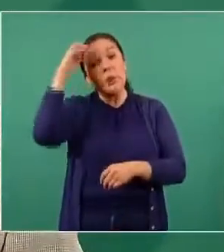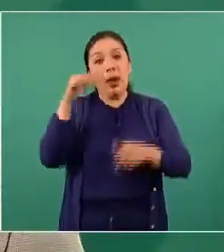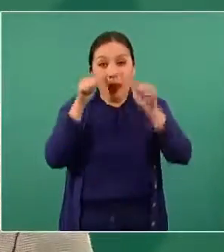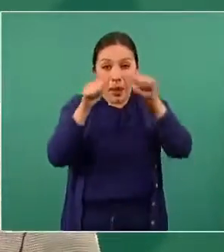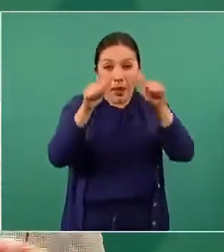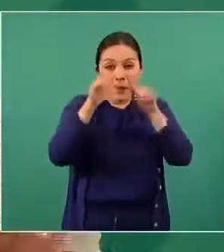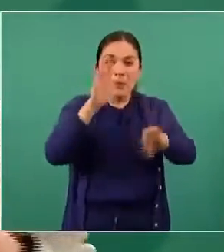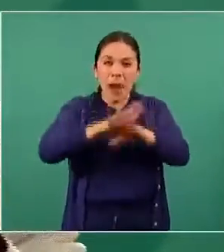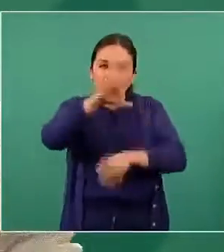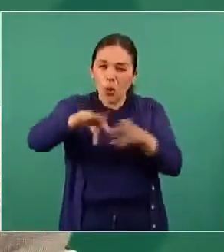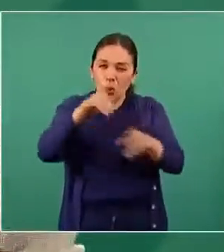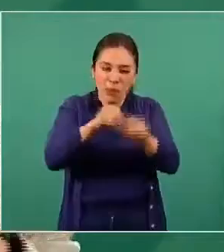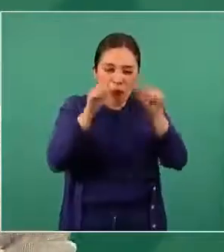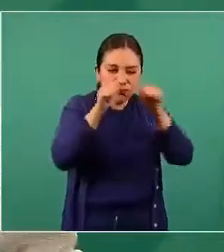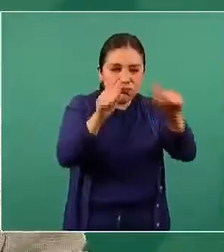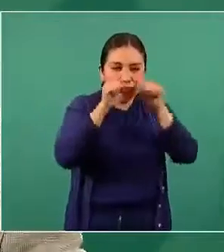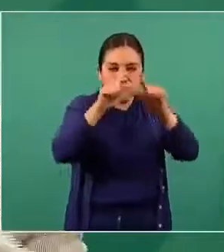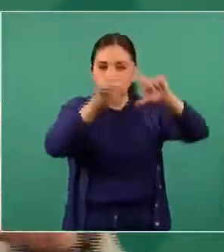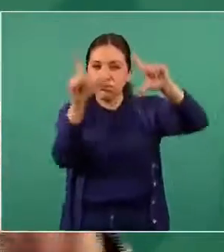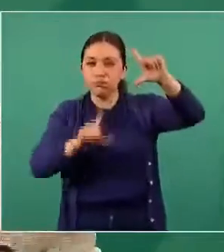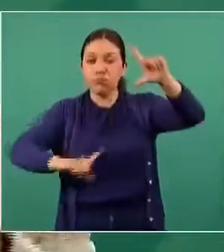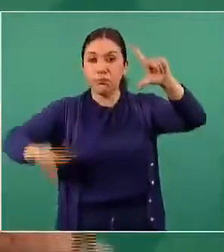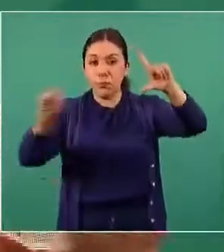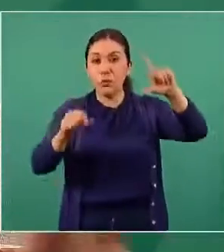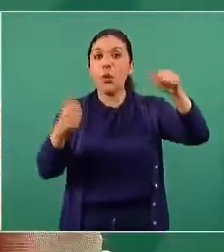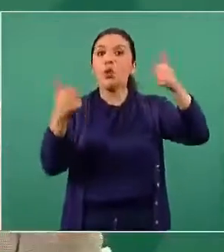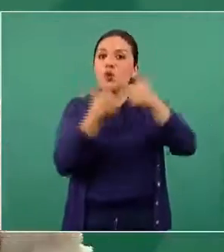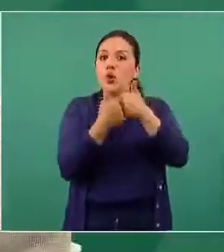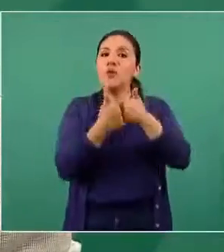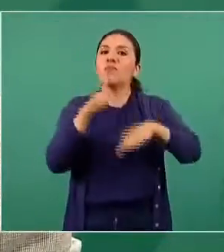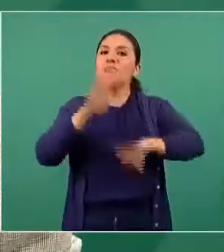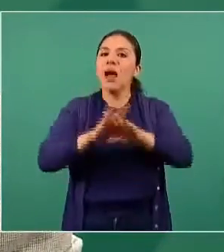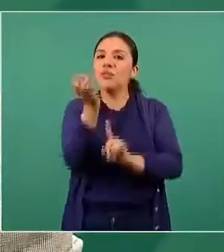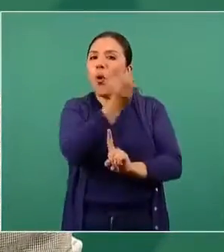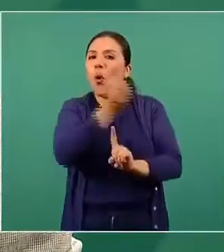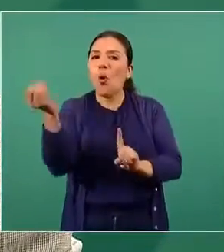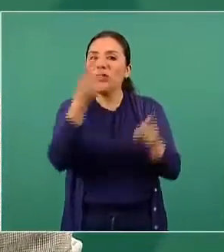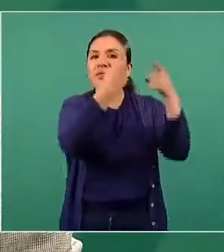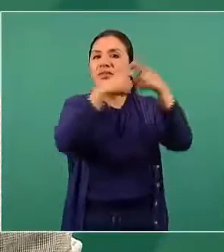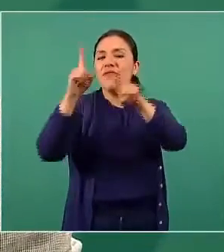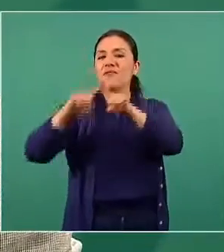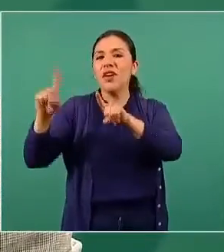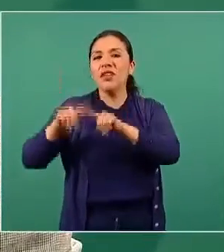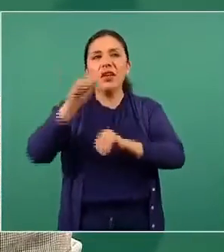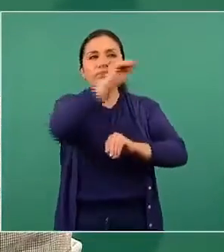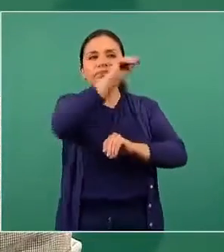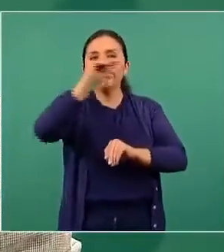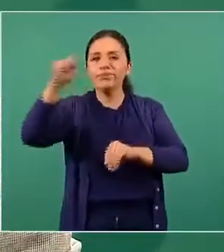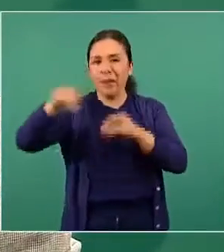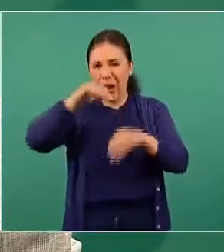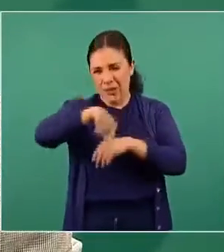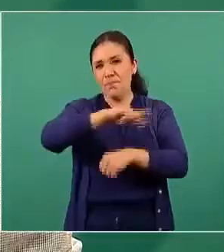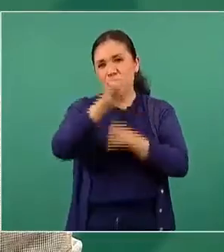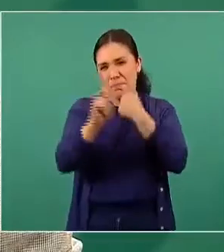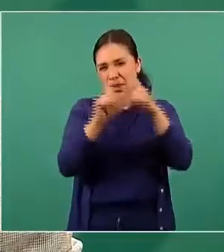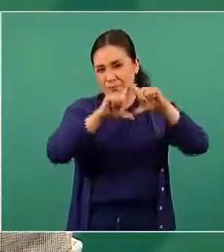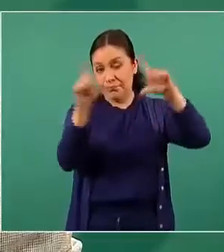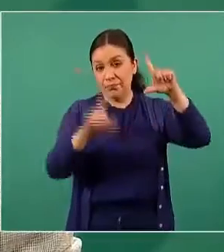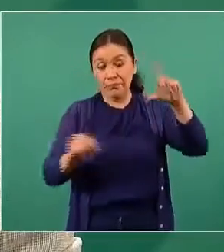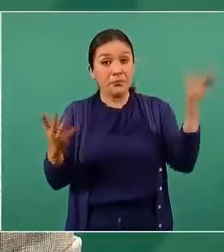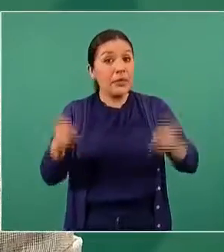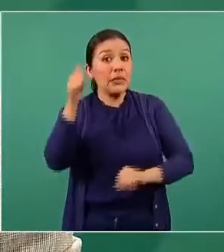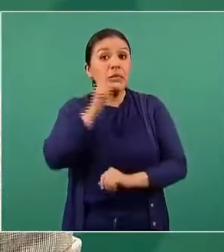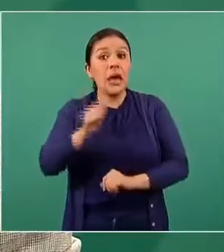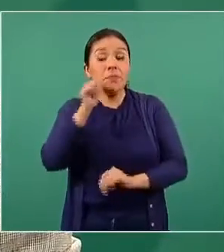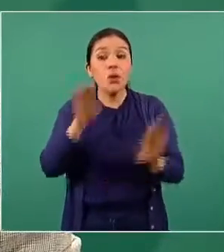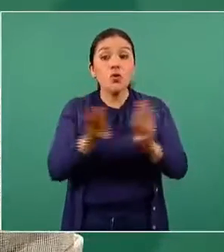rápidamente al país y de manera más homogénea los distintos territorios de la nación. En todo momento,